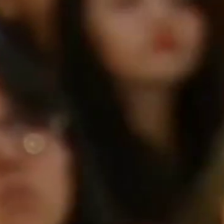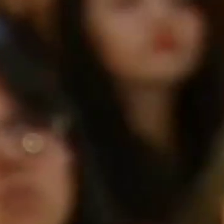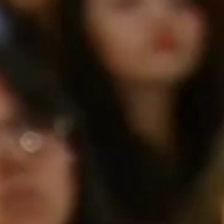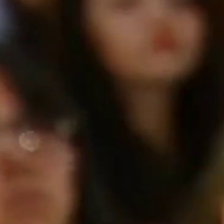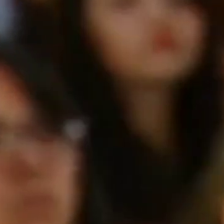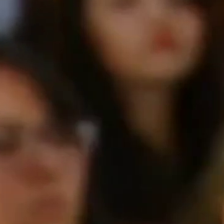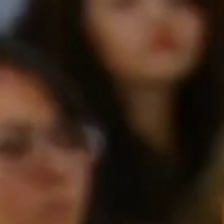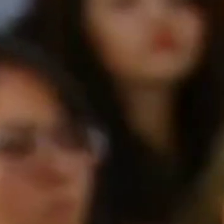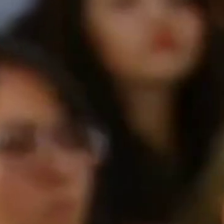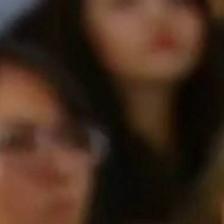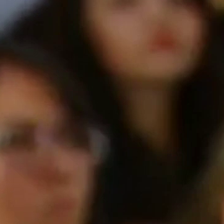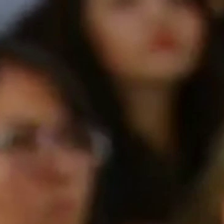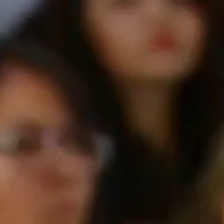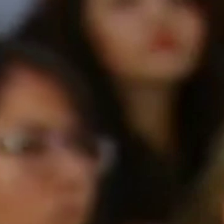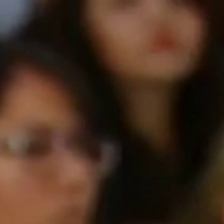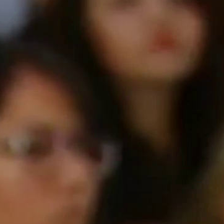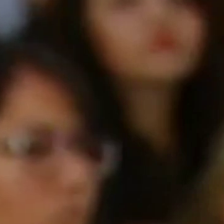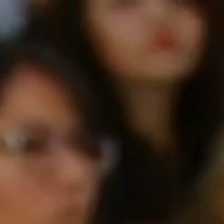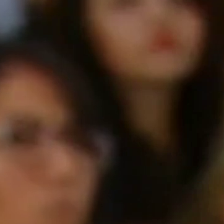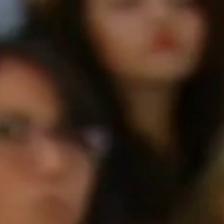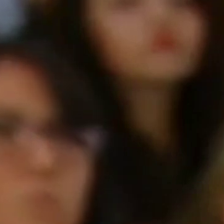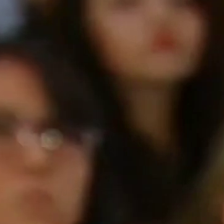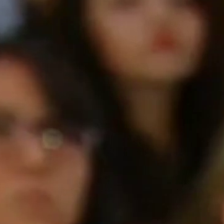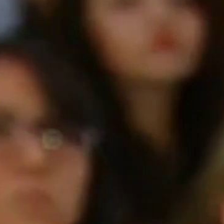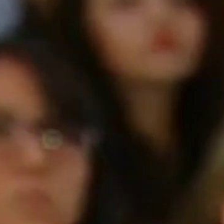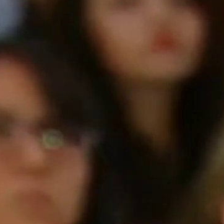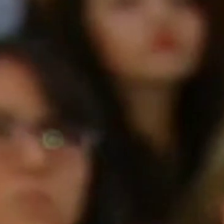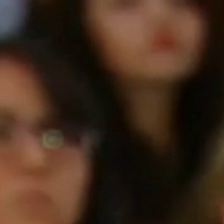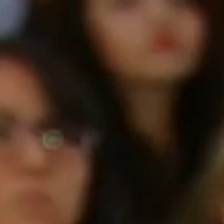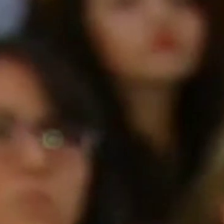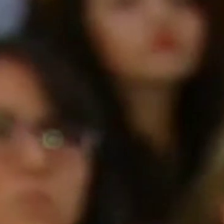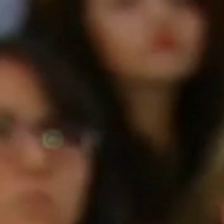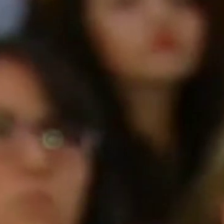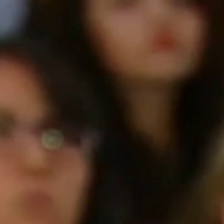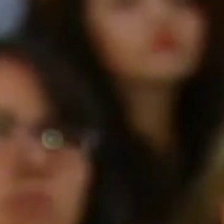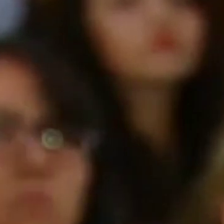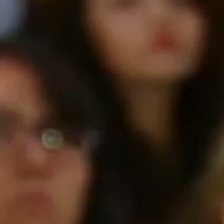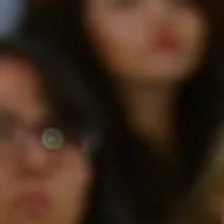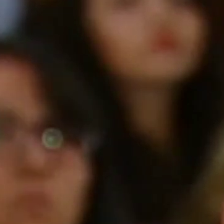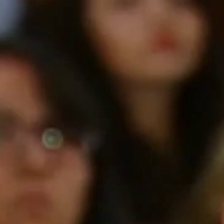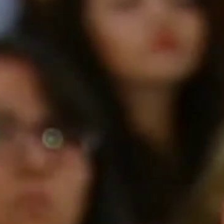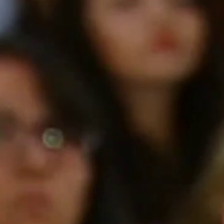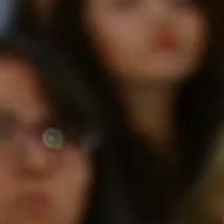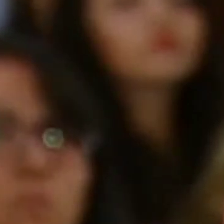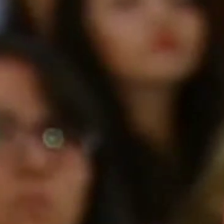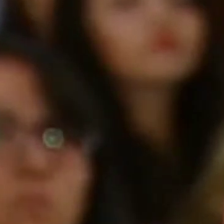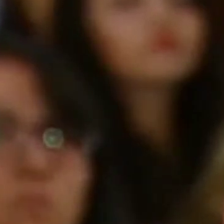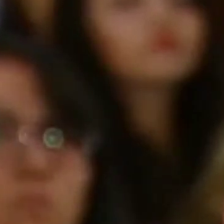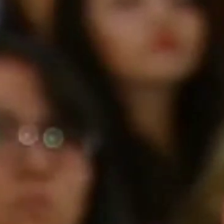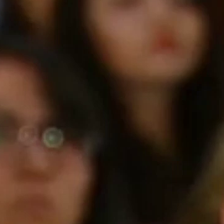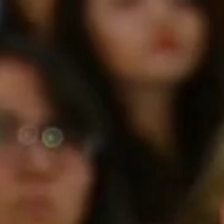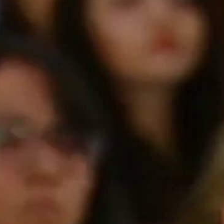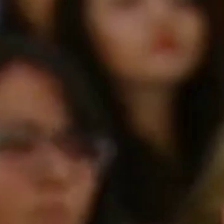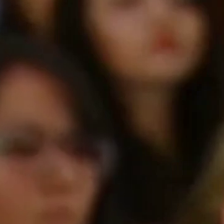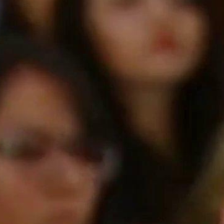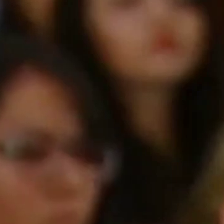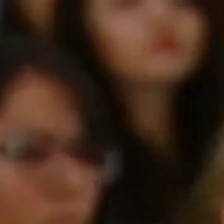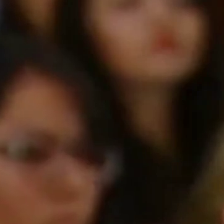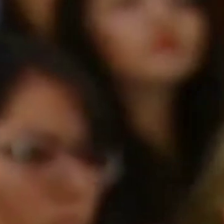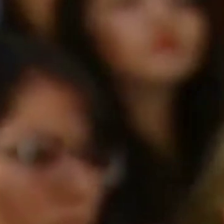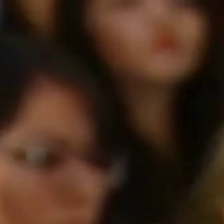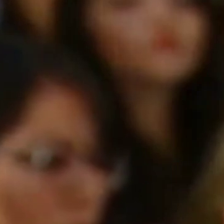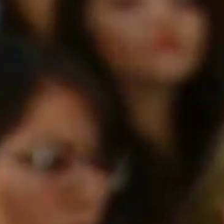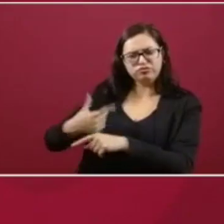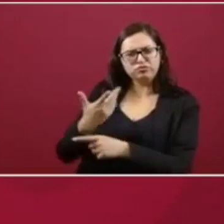Es sobre un diferendo de 12,000 pesos y un requerimiento al señor Junco del Servicio de